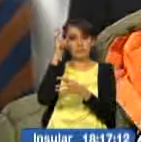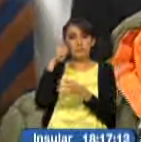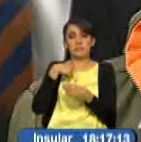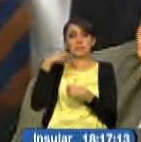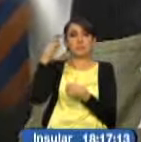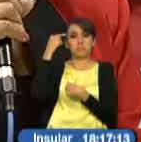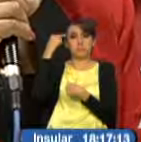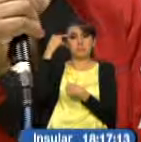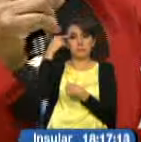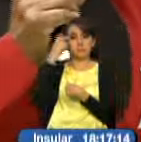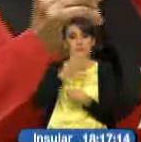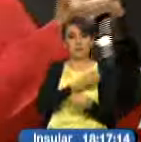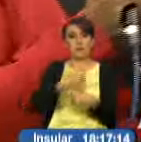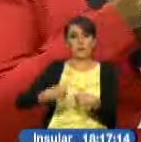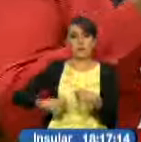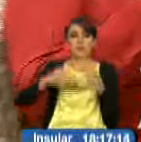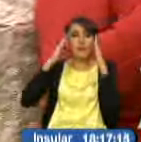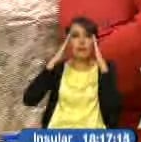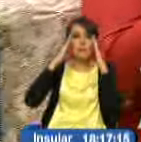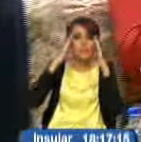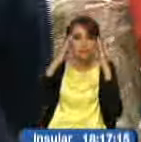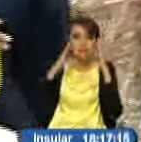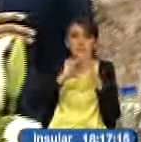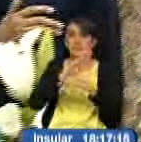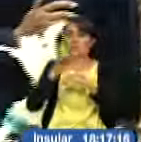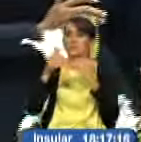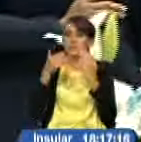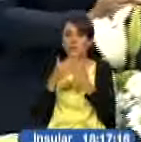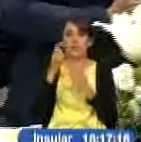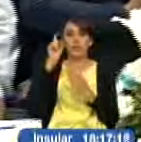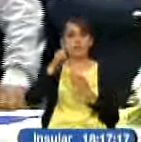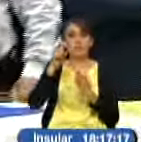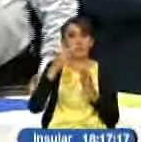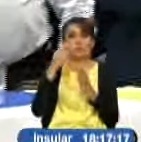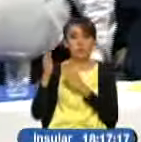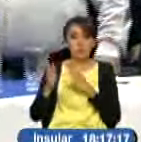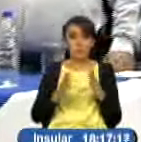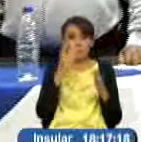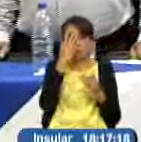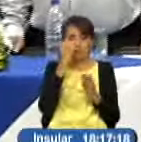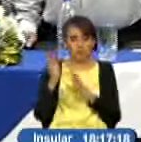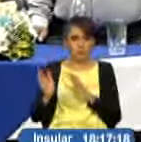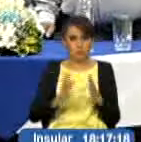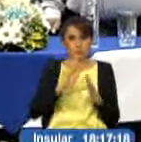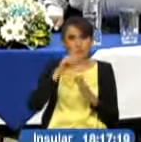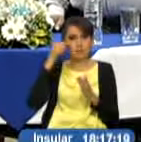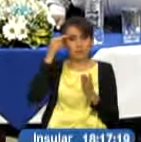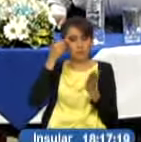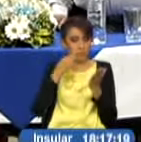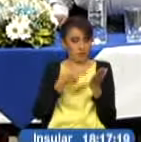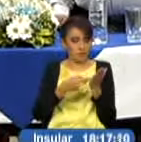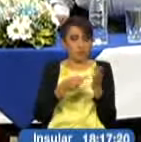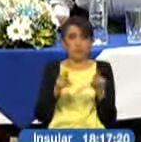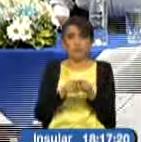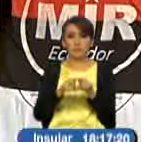Moreno que será atendidas sus demandas porque su plan de gobierno se ajusta a sus aspiraciones.